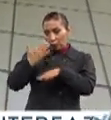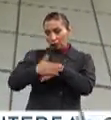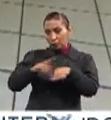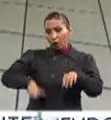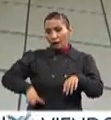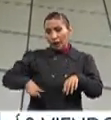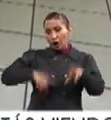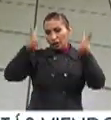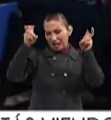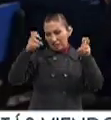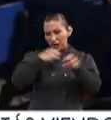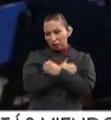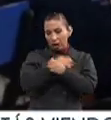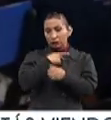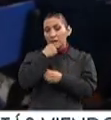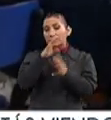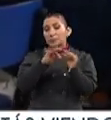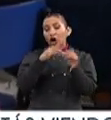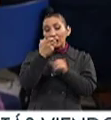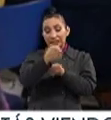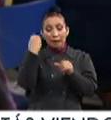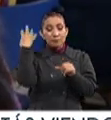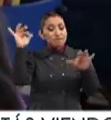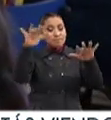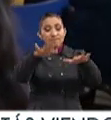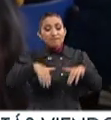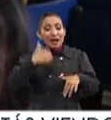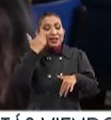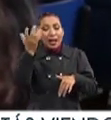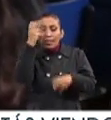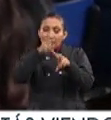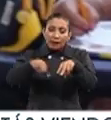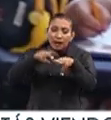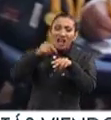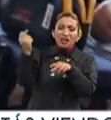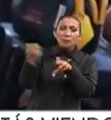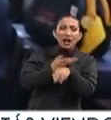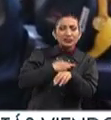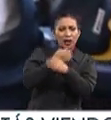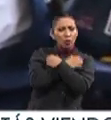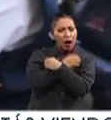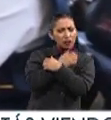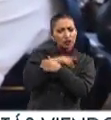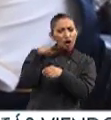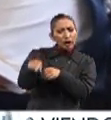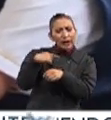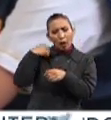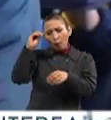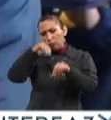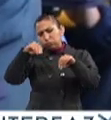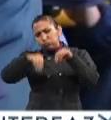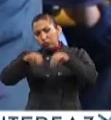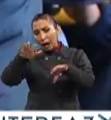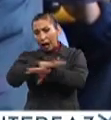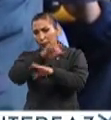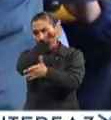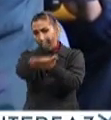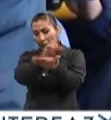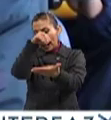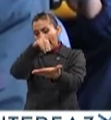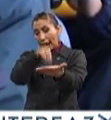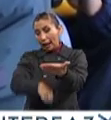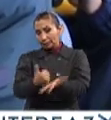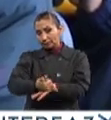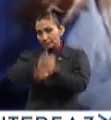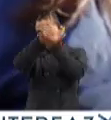transición en materia educativa, detalló que este foro busca analizar la situación del sistema educativo y delinear los cambios legislativos que